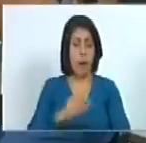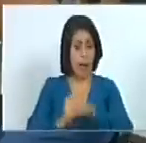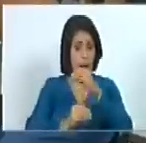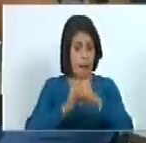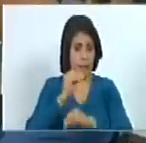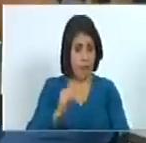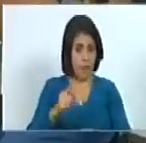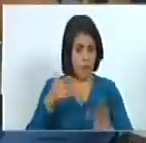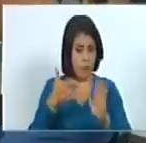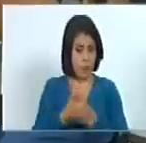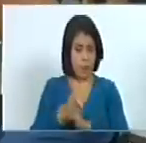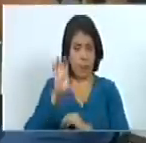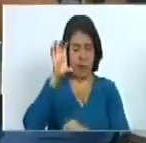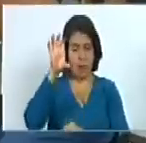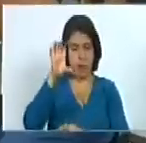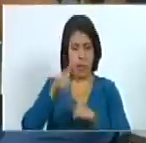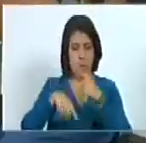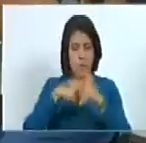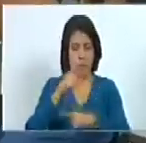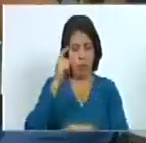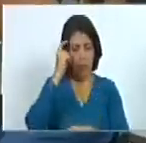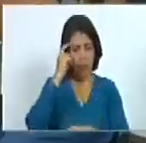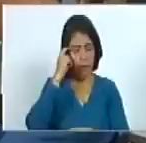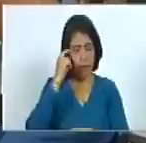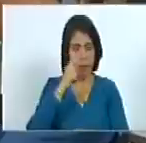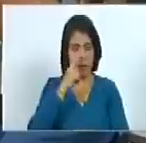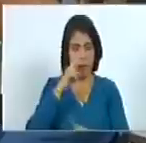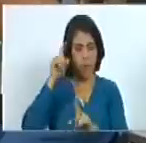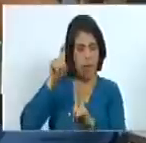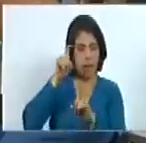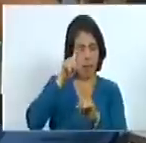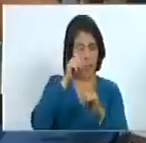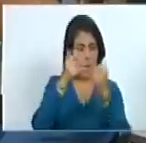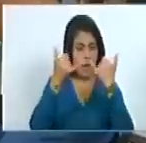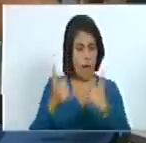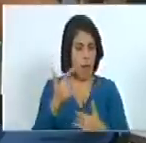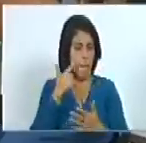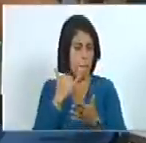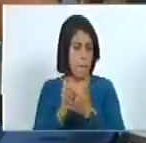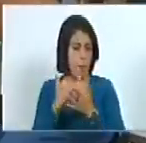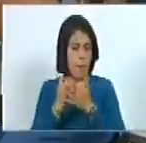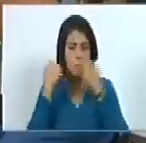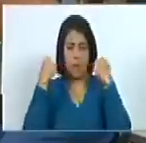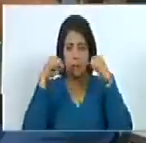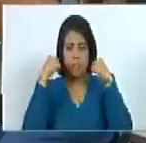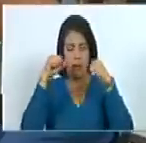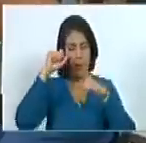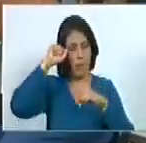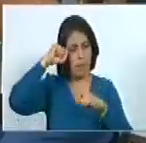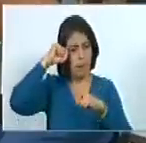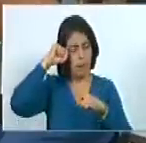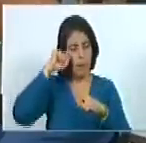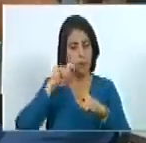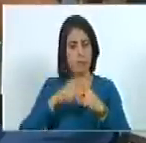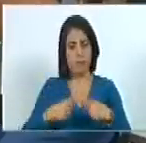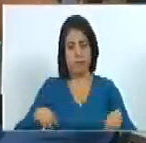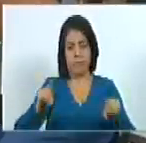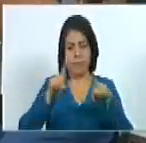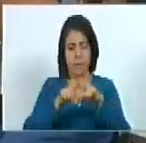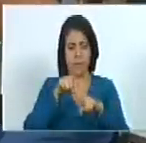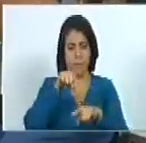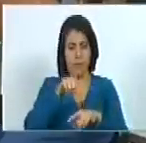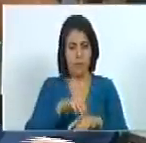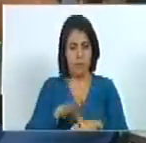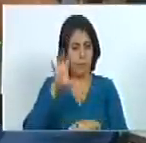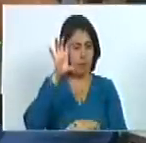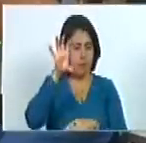Aplicando sobre el país, después de esa fecha, doctrinas ya ensayadas en otros países. Recordemos lo que ocurrió